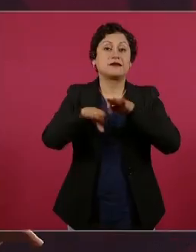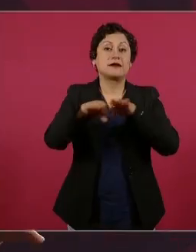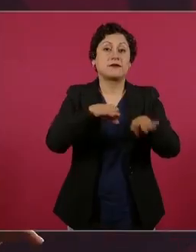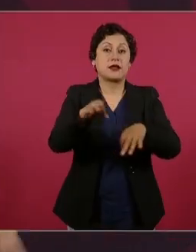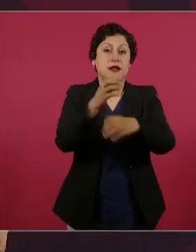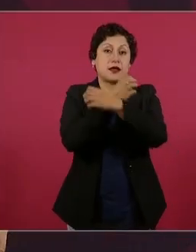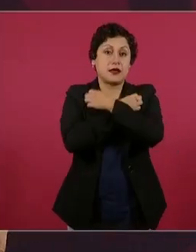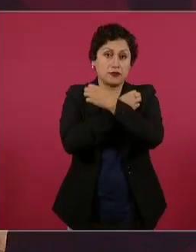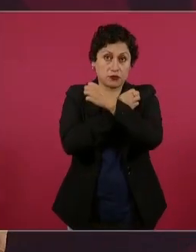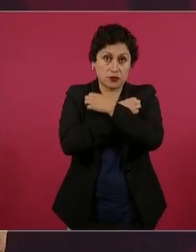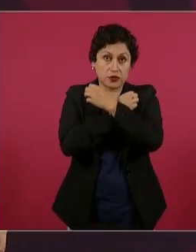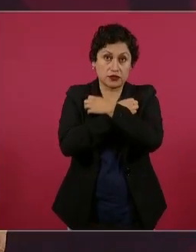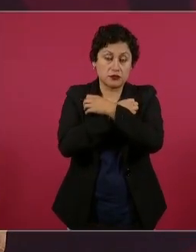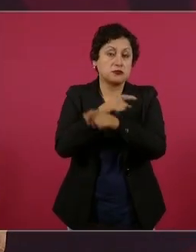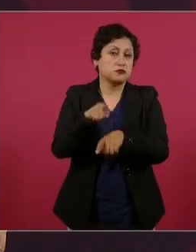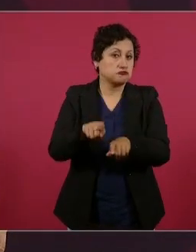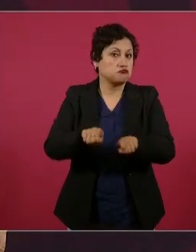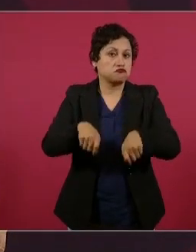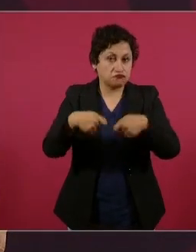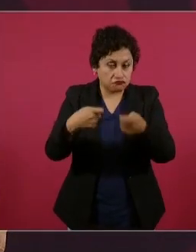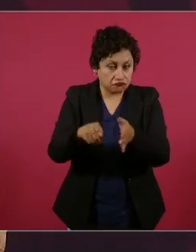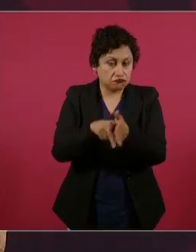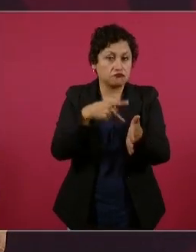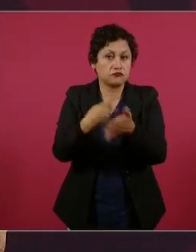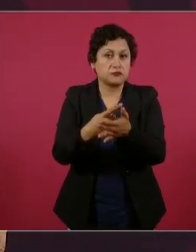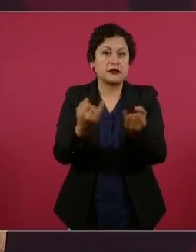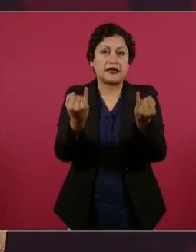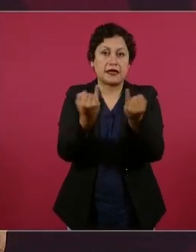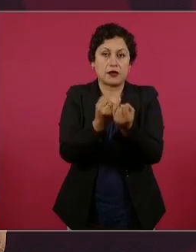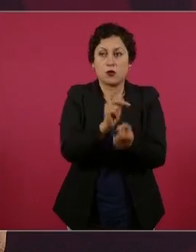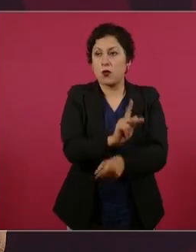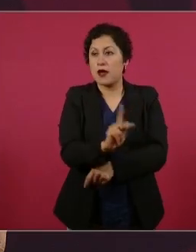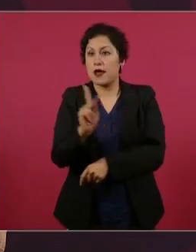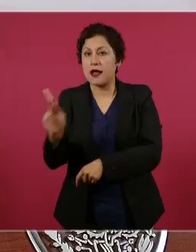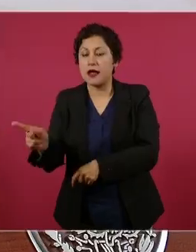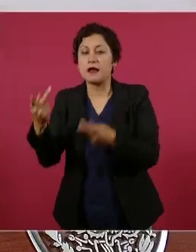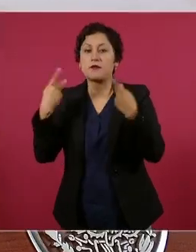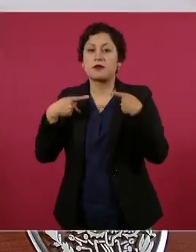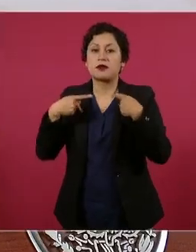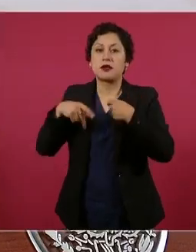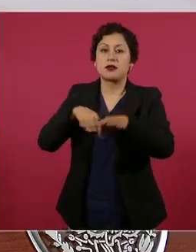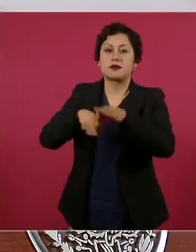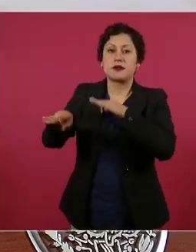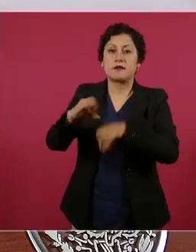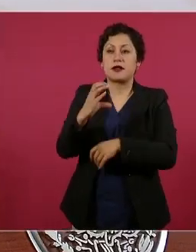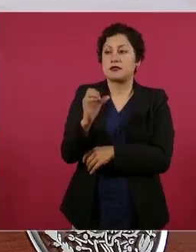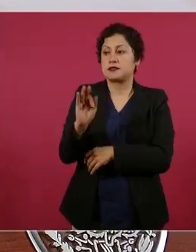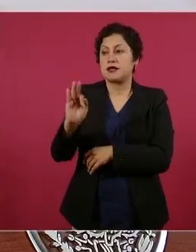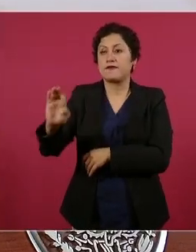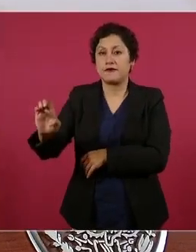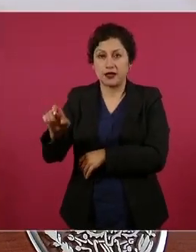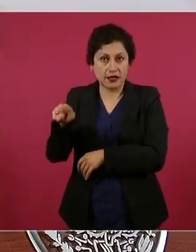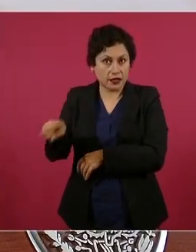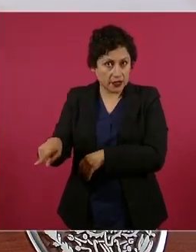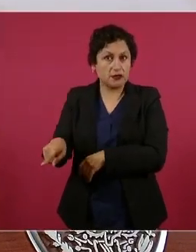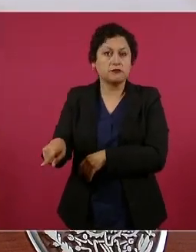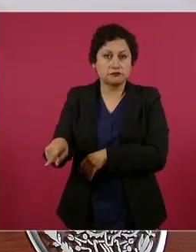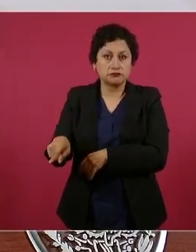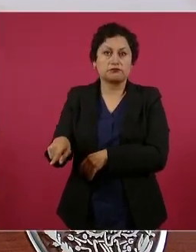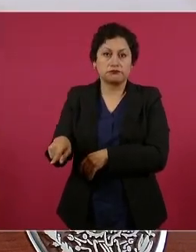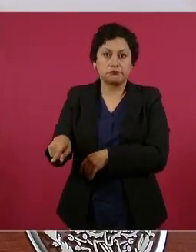Y en el caso de los trabajadores electricistas también les cumplimos